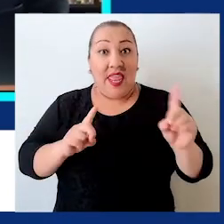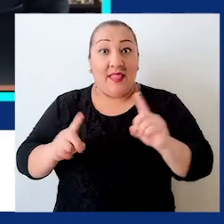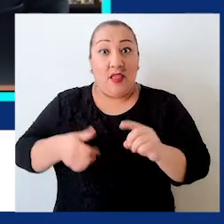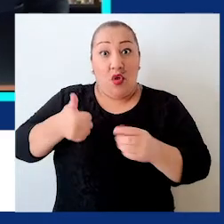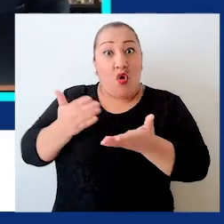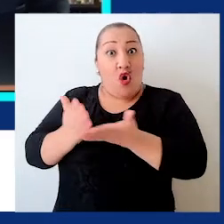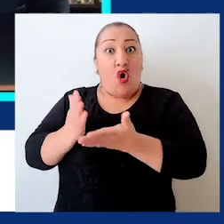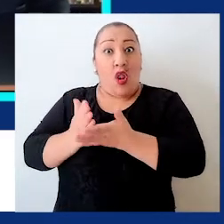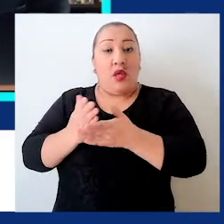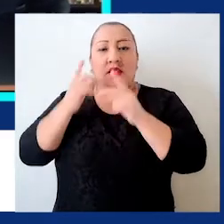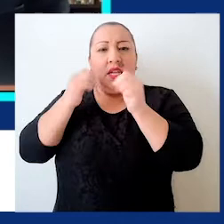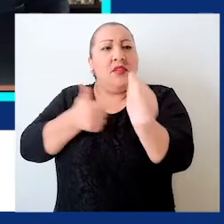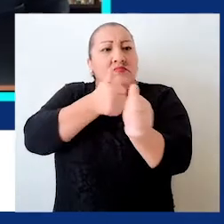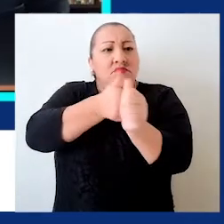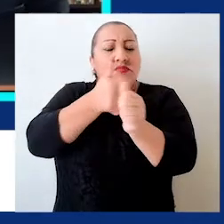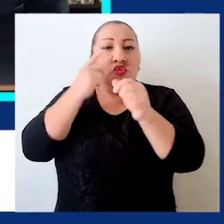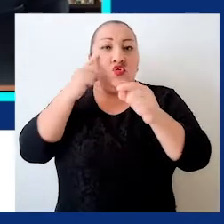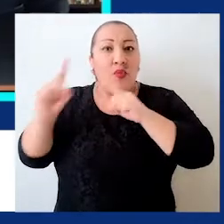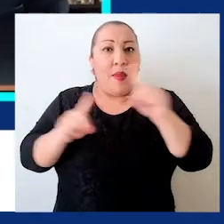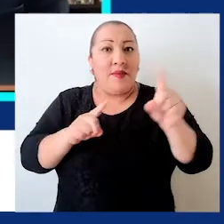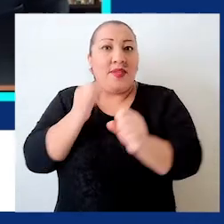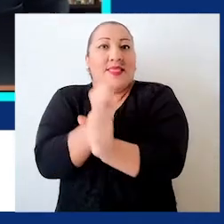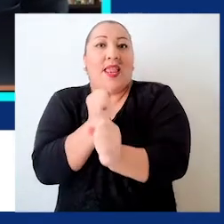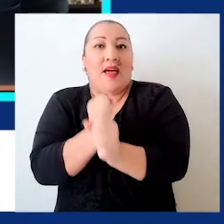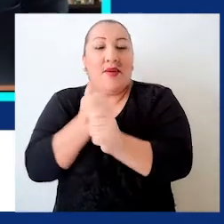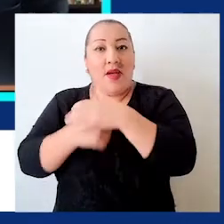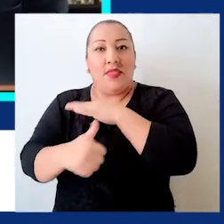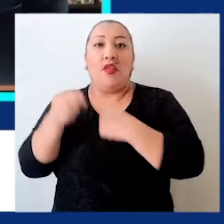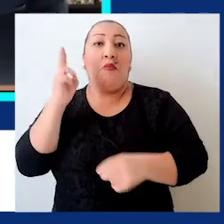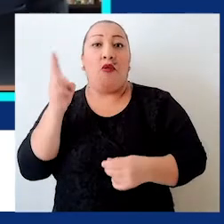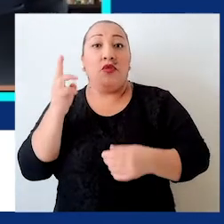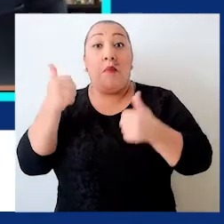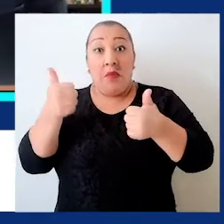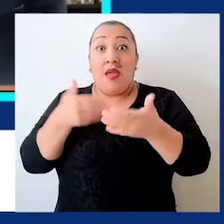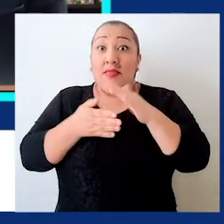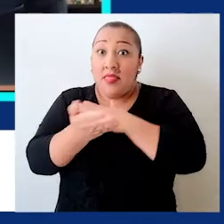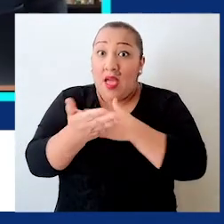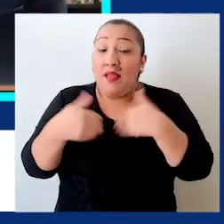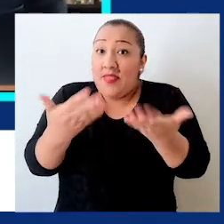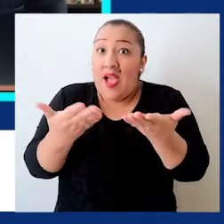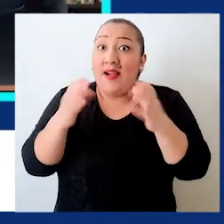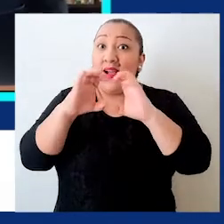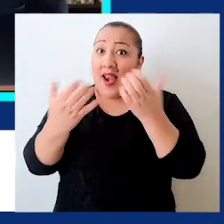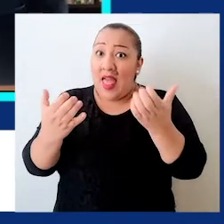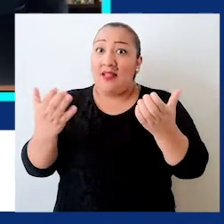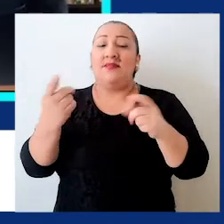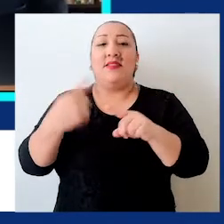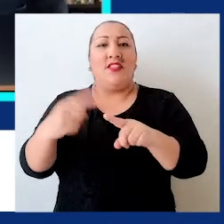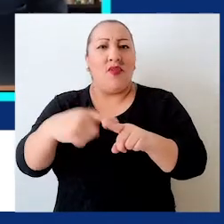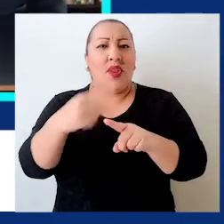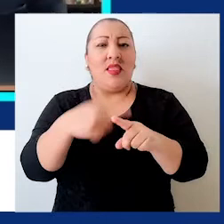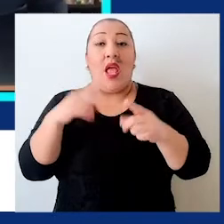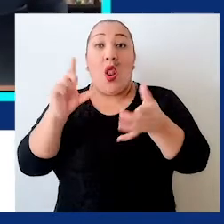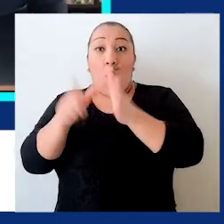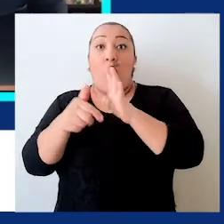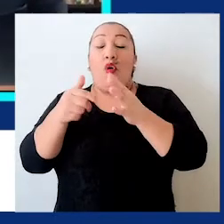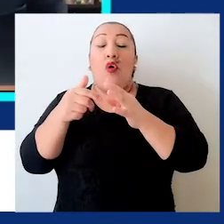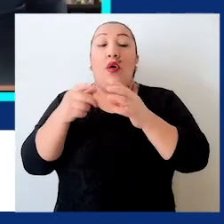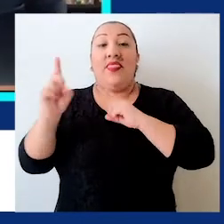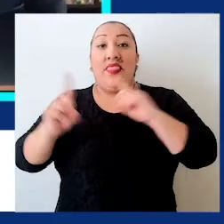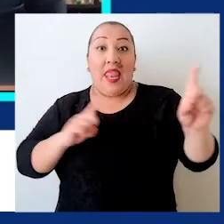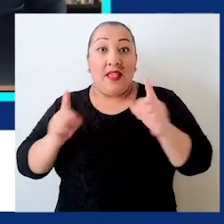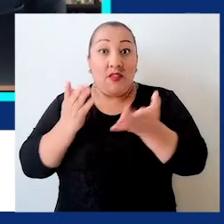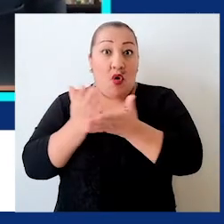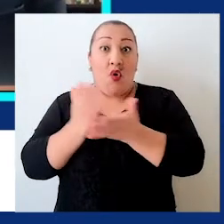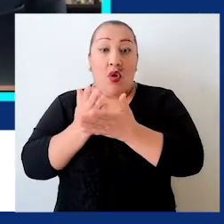debe monitorear y supervisar la labor que realizan los profesores para que el director a su vez haga lo propio con la